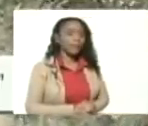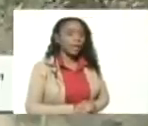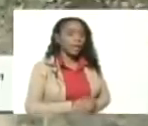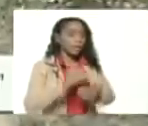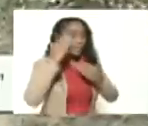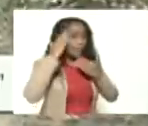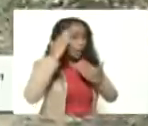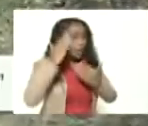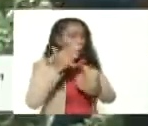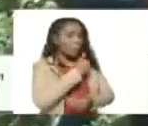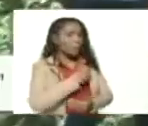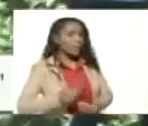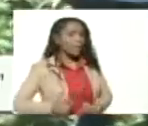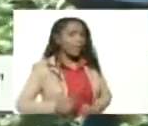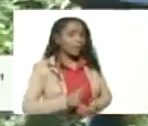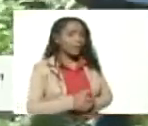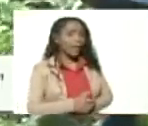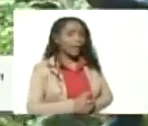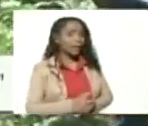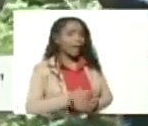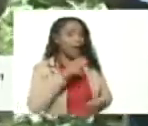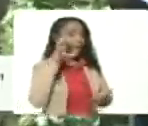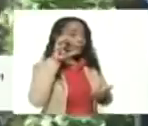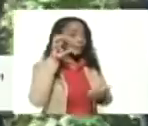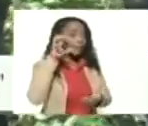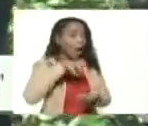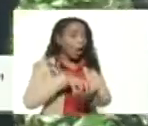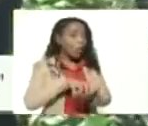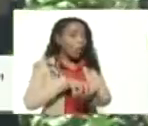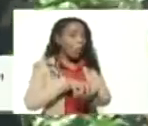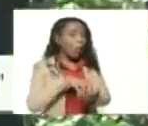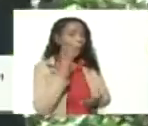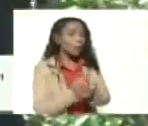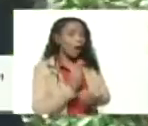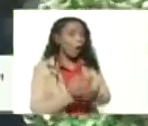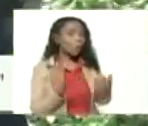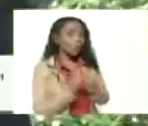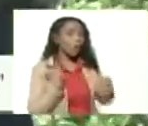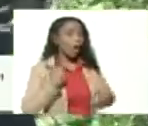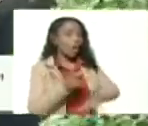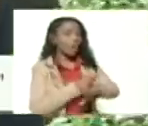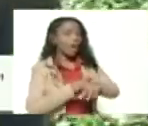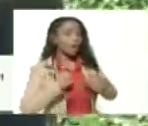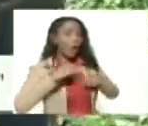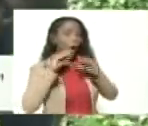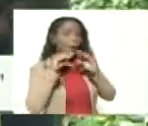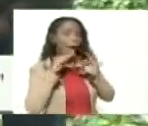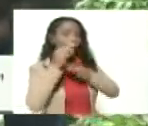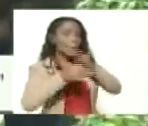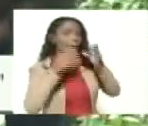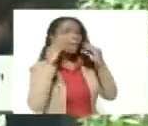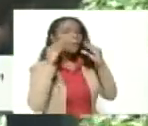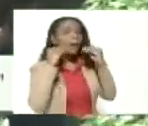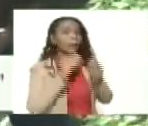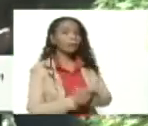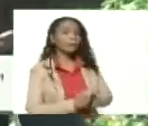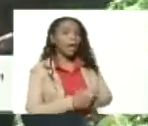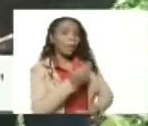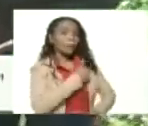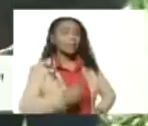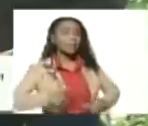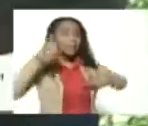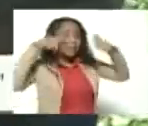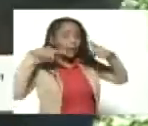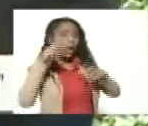presidente, de aquí del estado Monagas, con nuestra gobernadora. Bueno, le voy a hablar de la experiencia. El presidente Hugo Chávez en